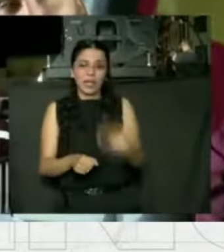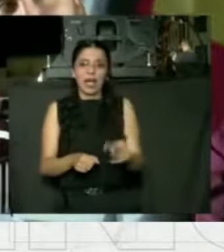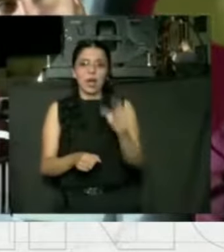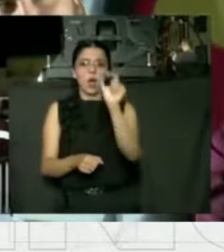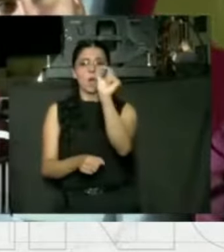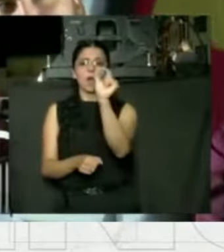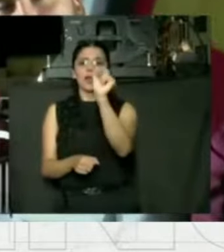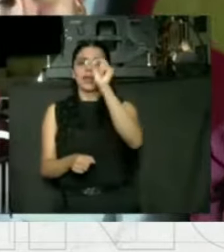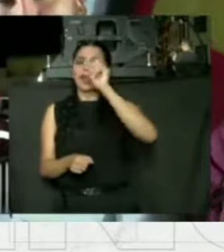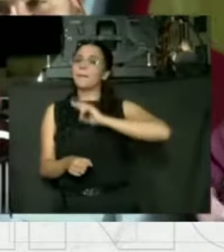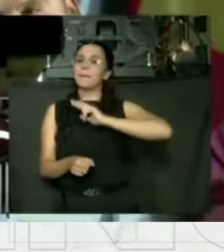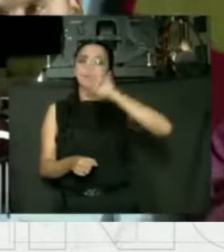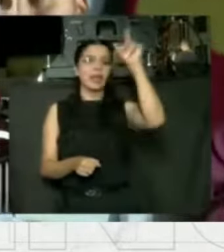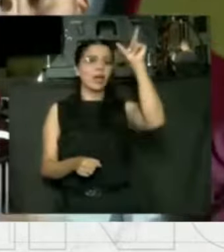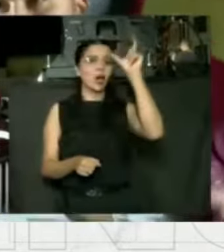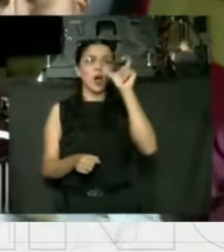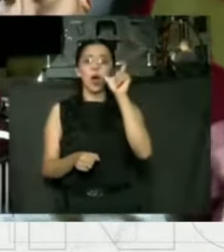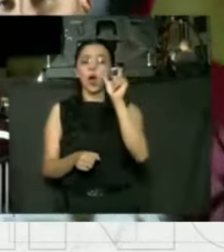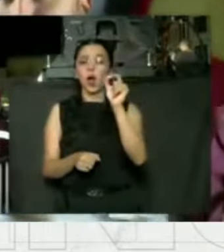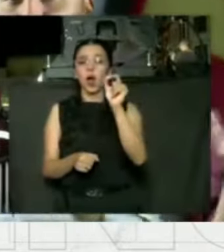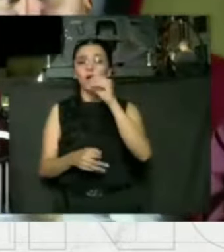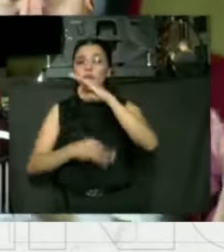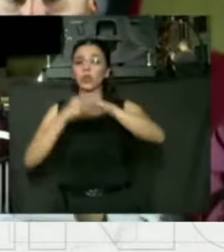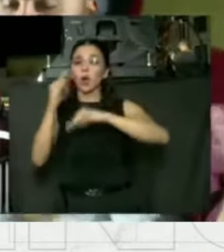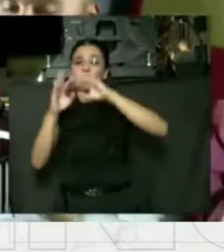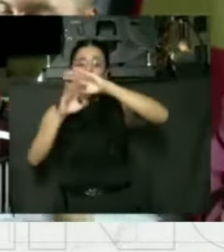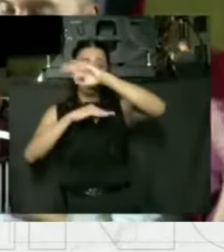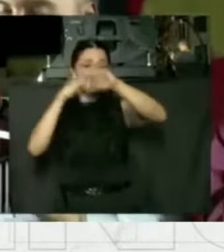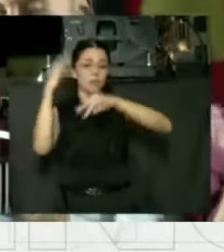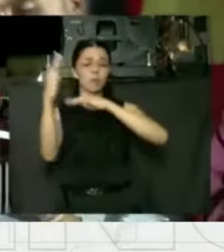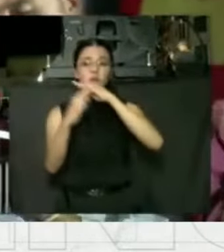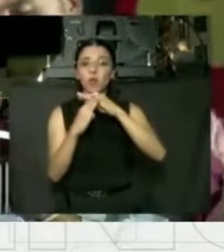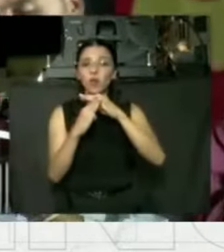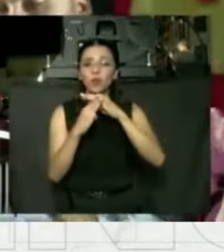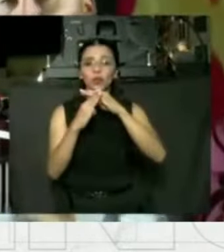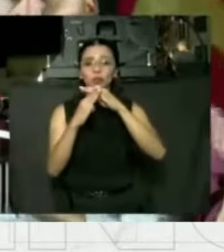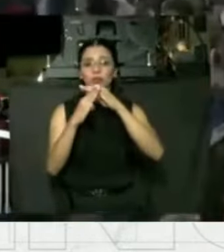mejor evaluada de todo el mundo.